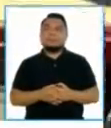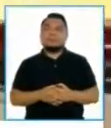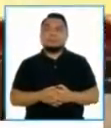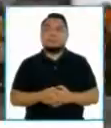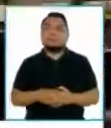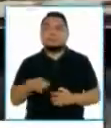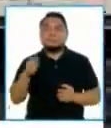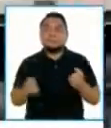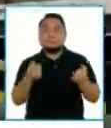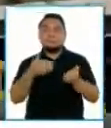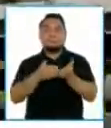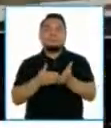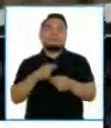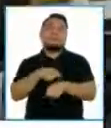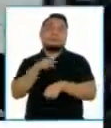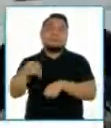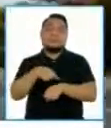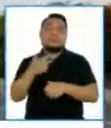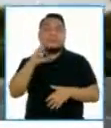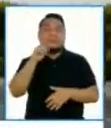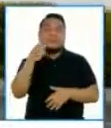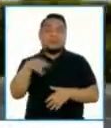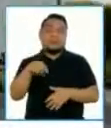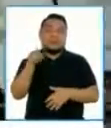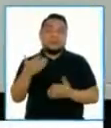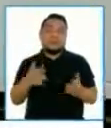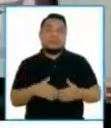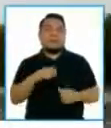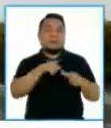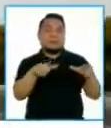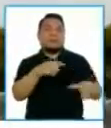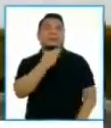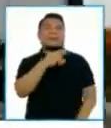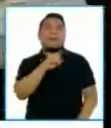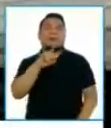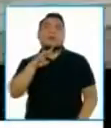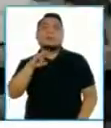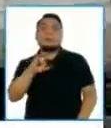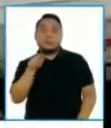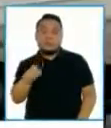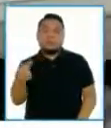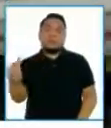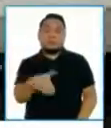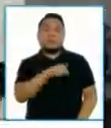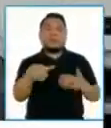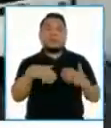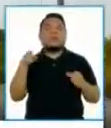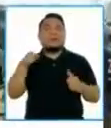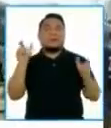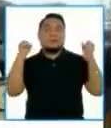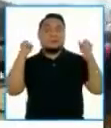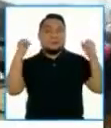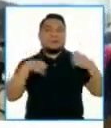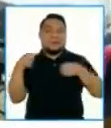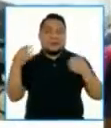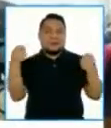Las unidades estuvieron estacionadas en unos 30 kilómetros comprendidos entre Chao y Virú, distritos que se convirtieron en escenarios de protestas, bloqueos